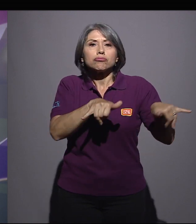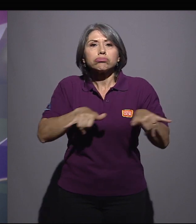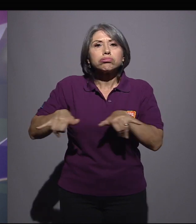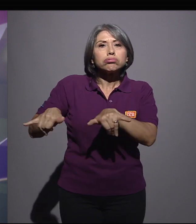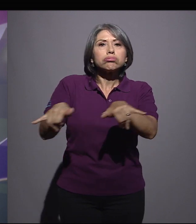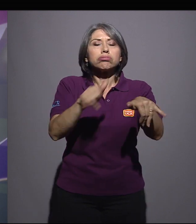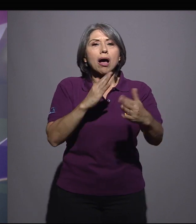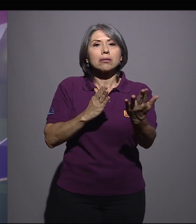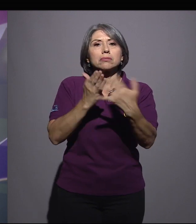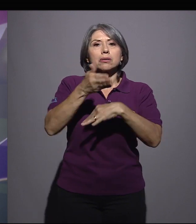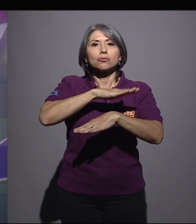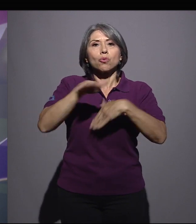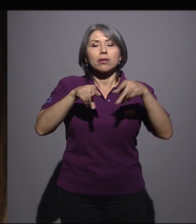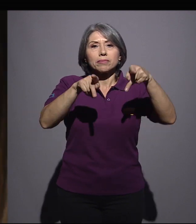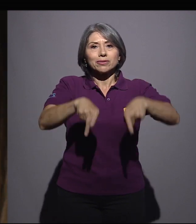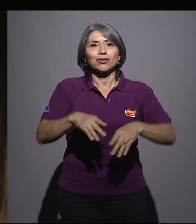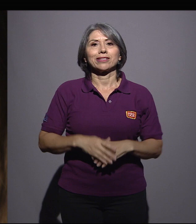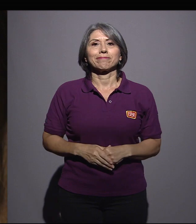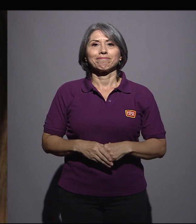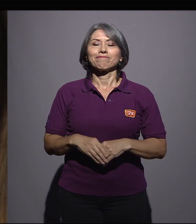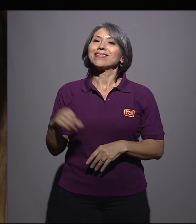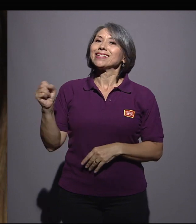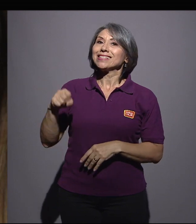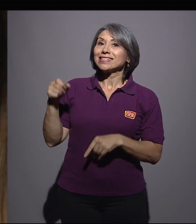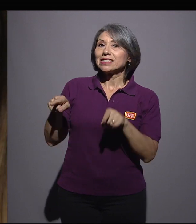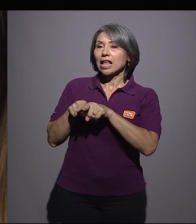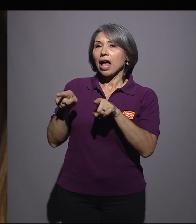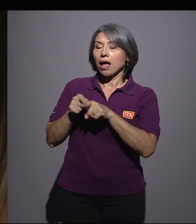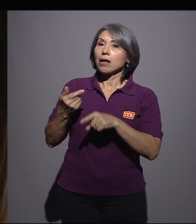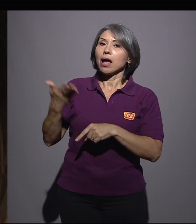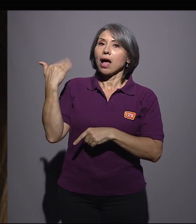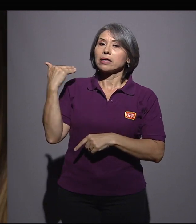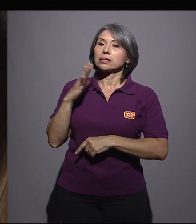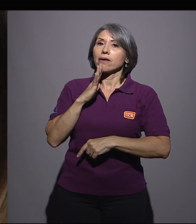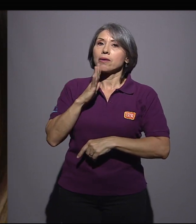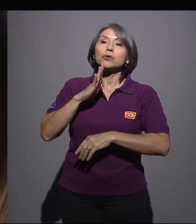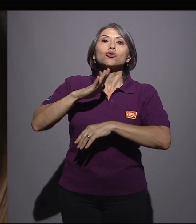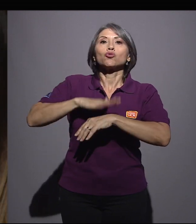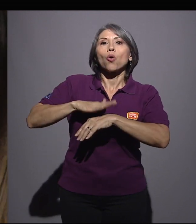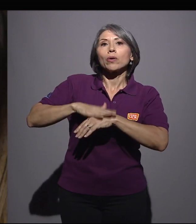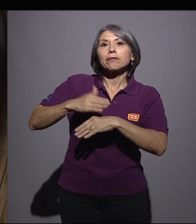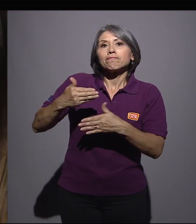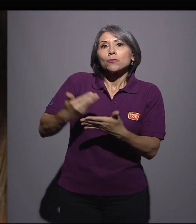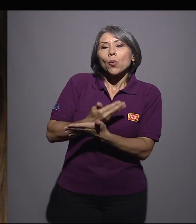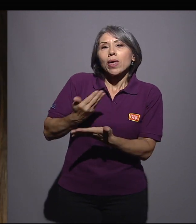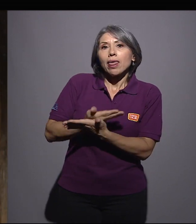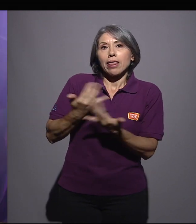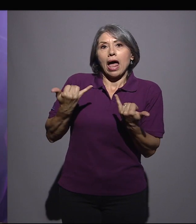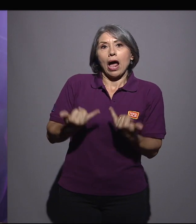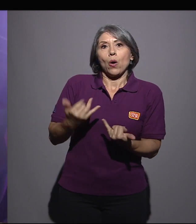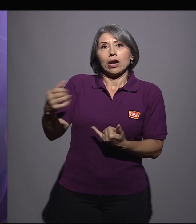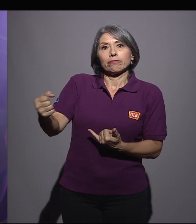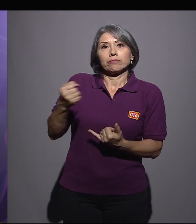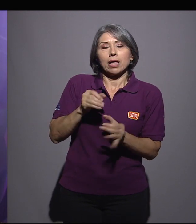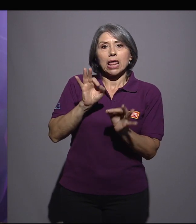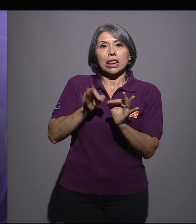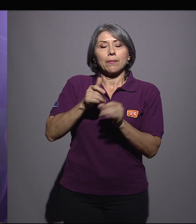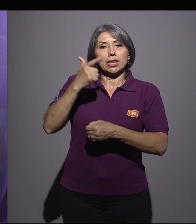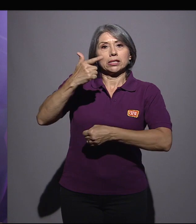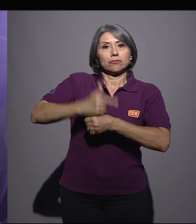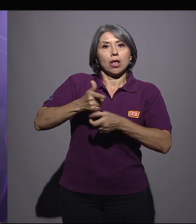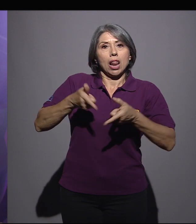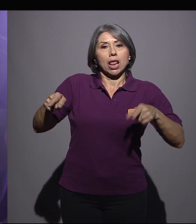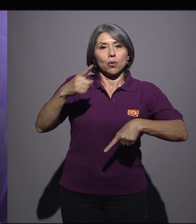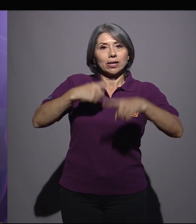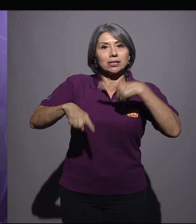las personas. Así es, y Yaslin, comentábamos también en el bloque anterior sobre la novedad de contar con intérpretes de lengua de señas para que las